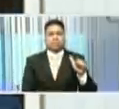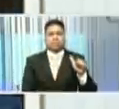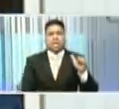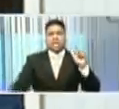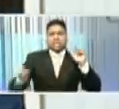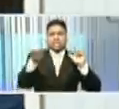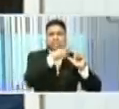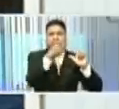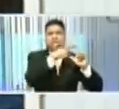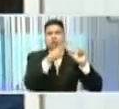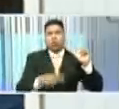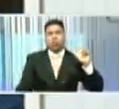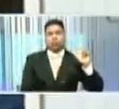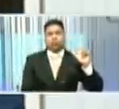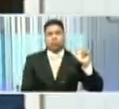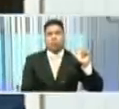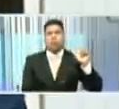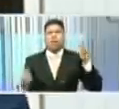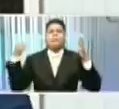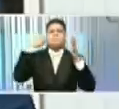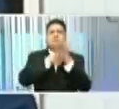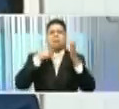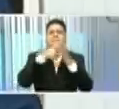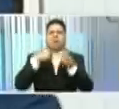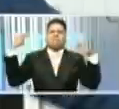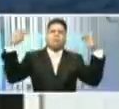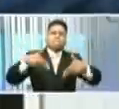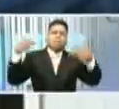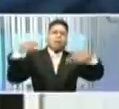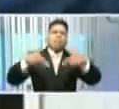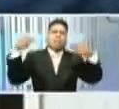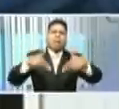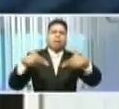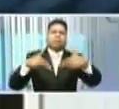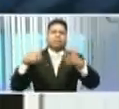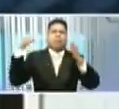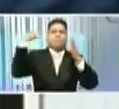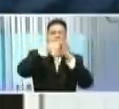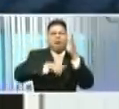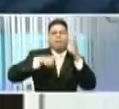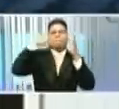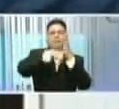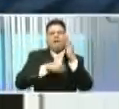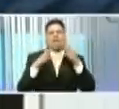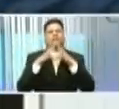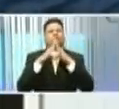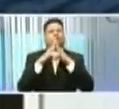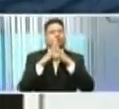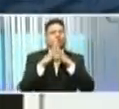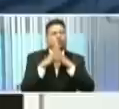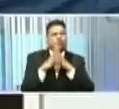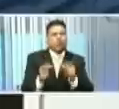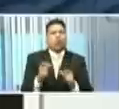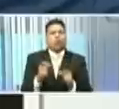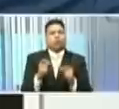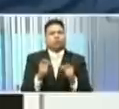Segundo, la violencia criminal, con bandas criminales paramilitarizadas,